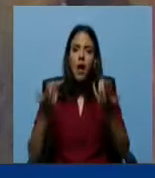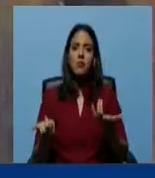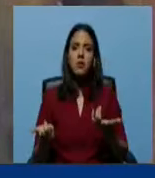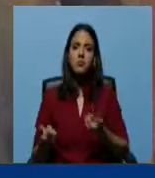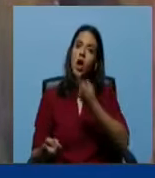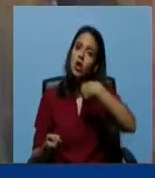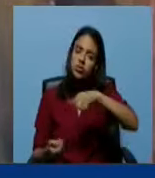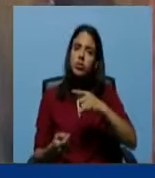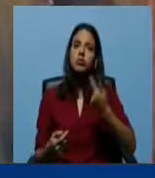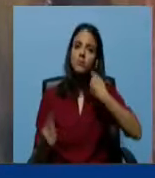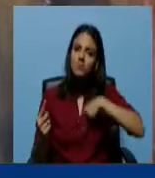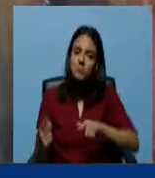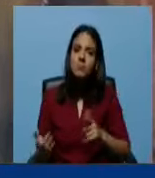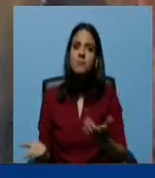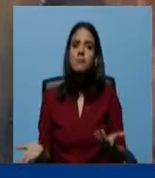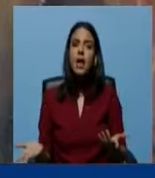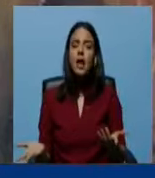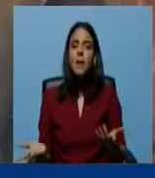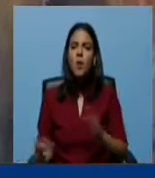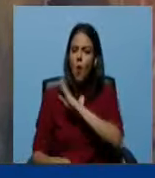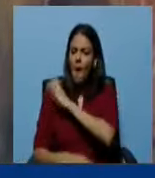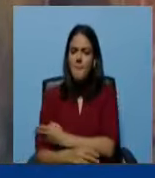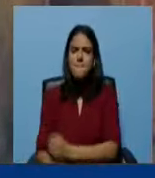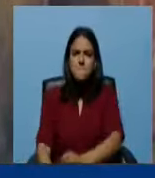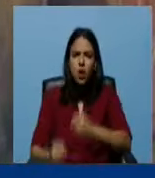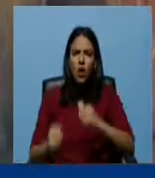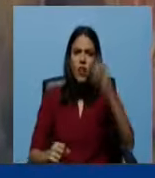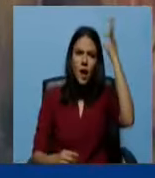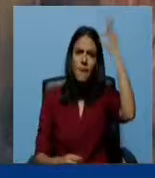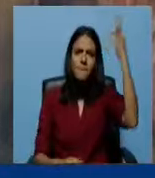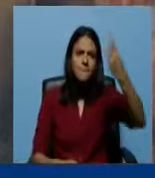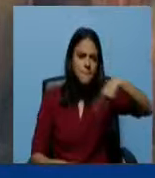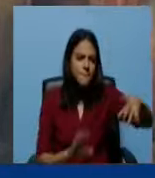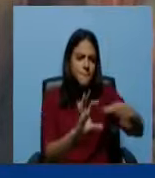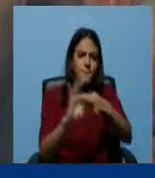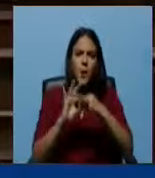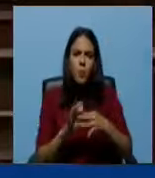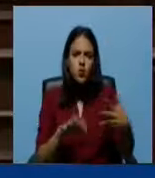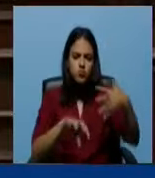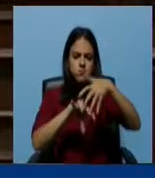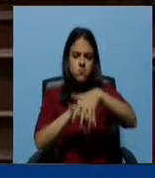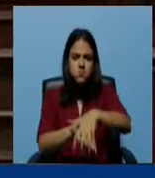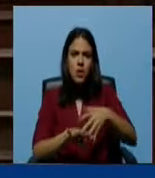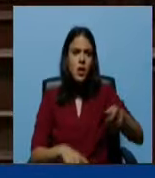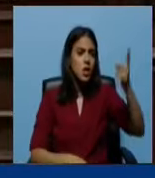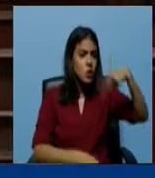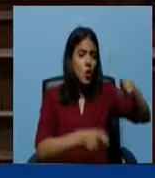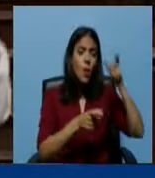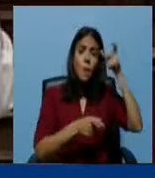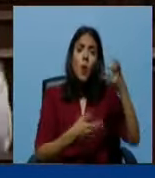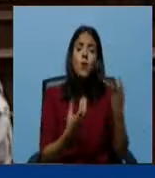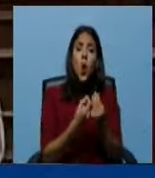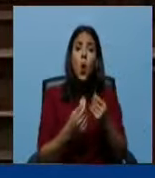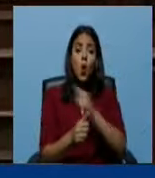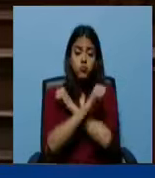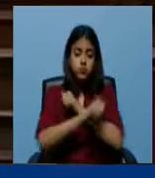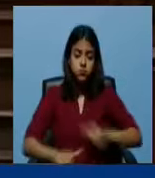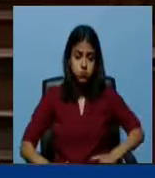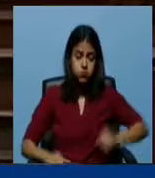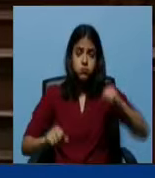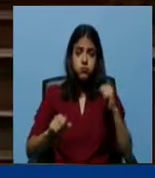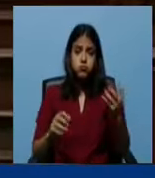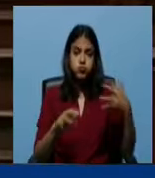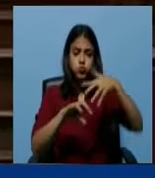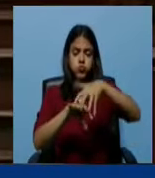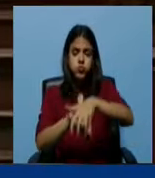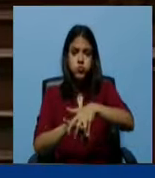Tenemos el poder popular, la unión cívico-militar-policial. Tenemos la fuerza histórica